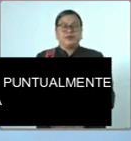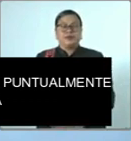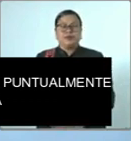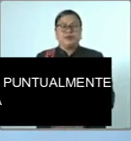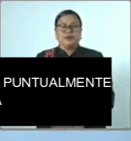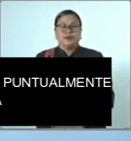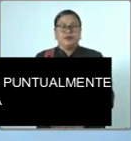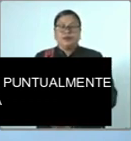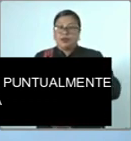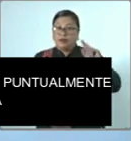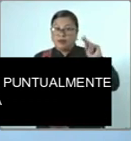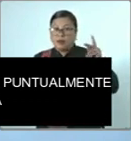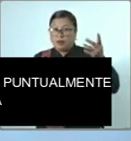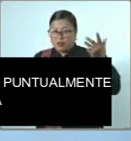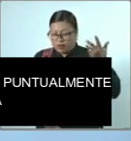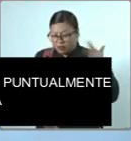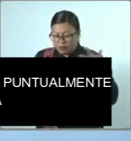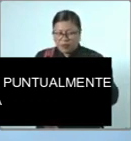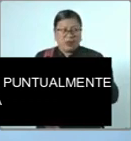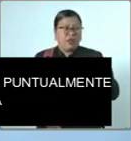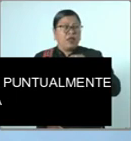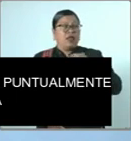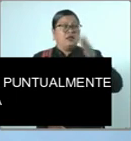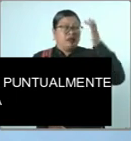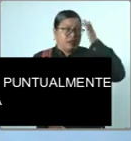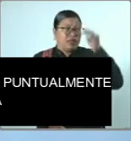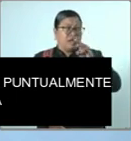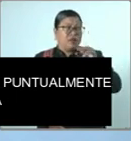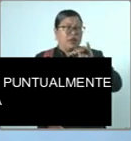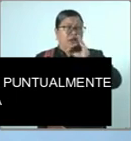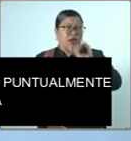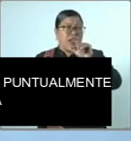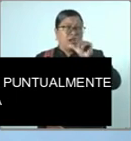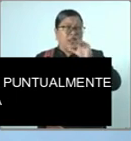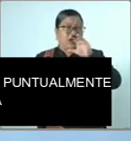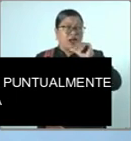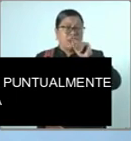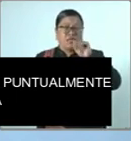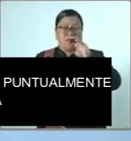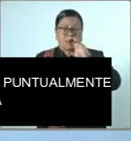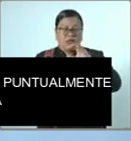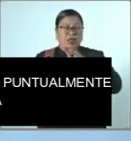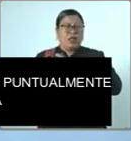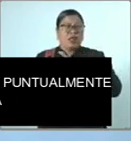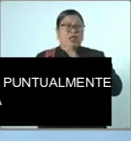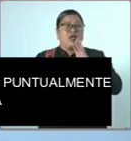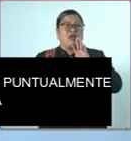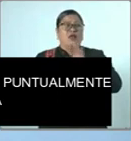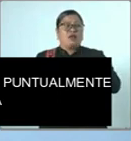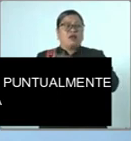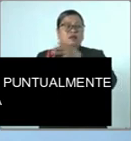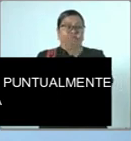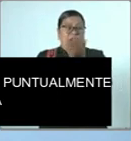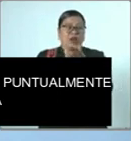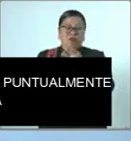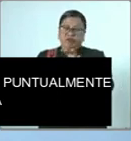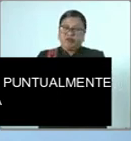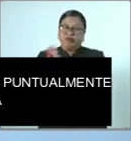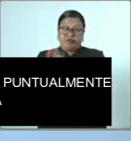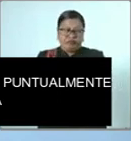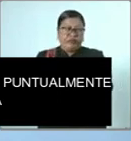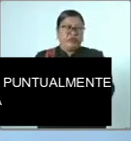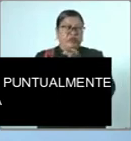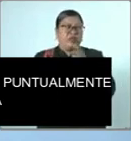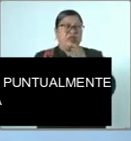En la cuenca del Papaloapa, Santa María Jacatepec reportó que a un árbol que cayó afectó las líneas de energía eléctrica. Comisión Federal nos dijo